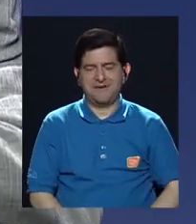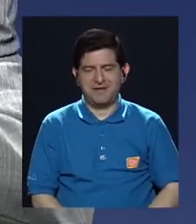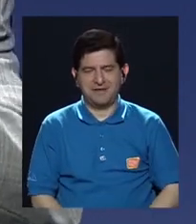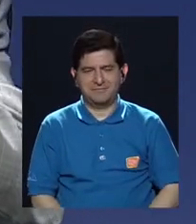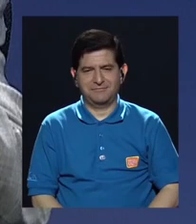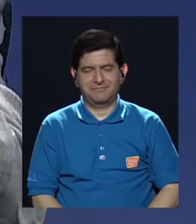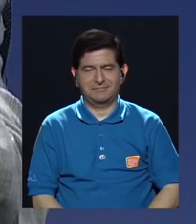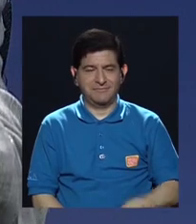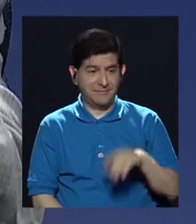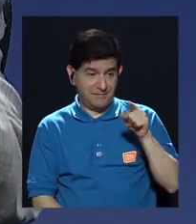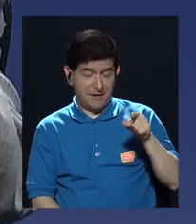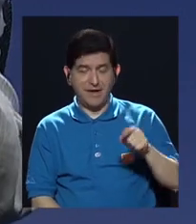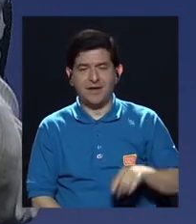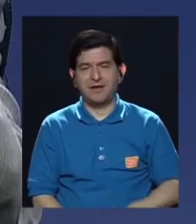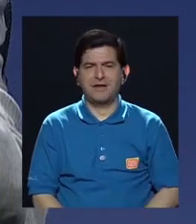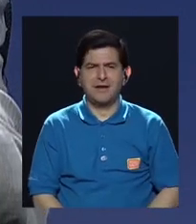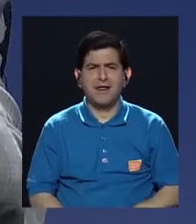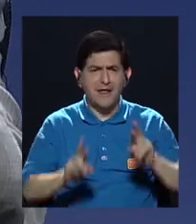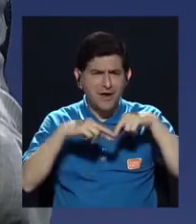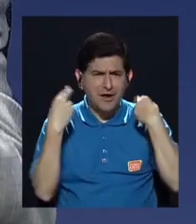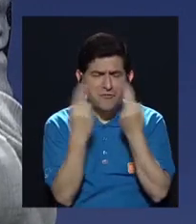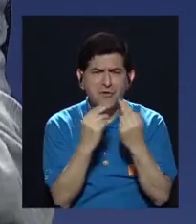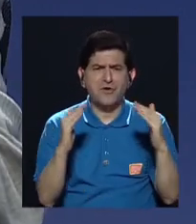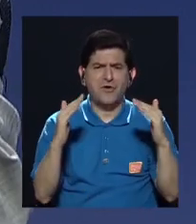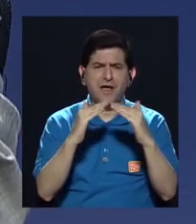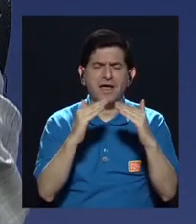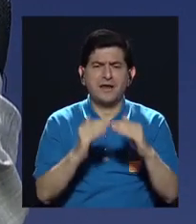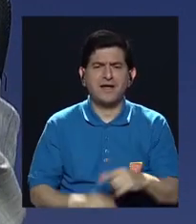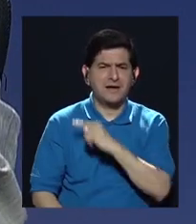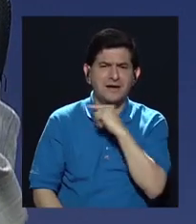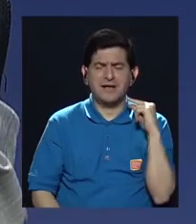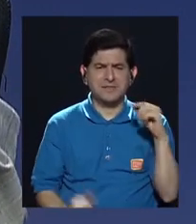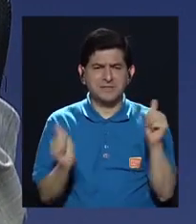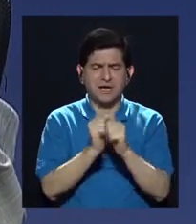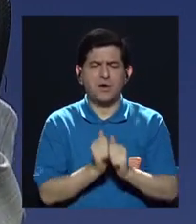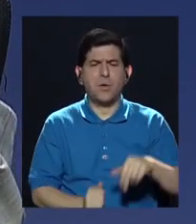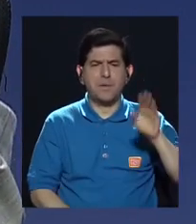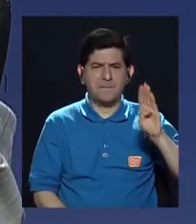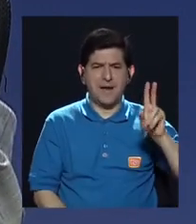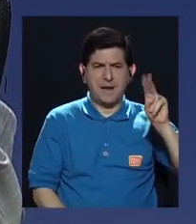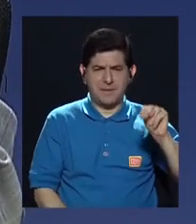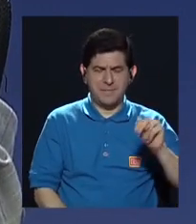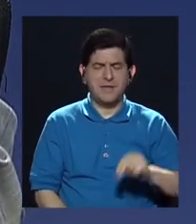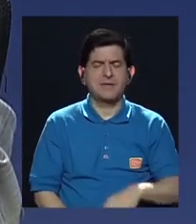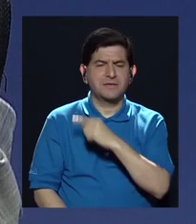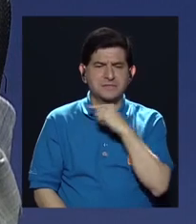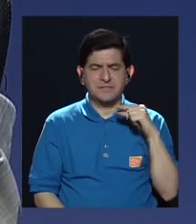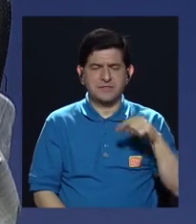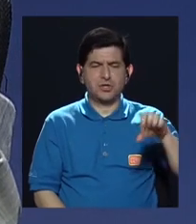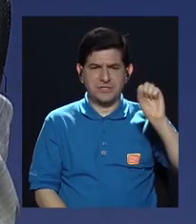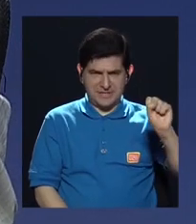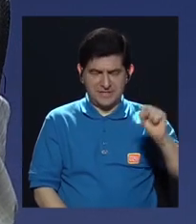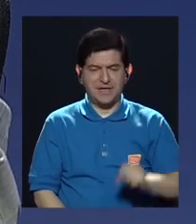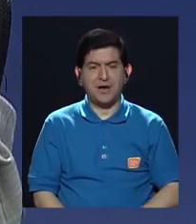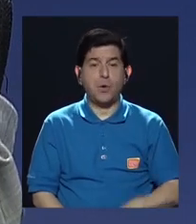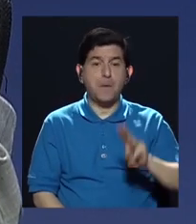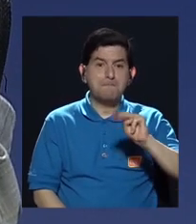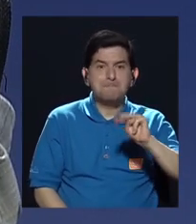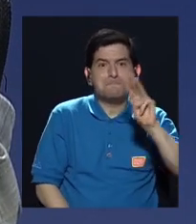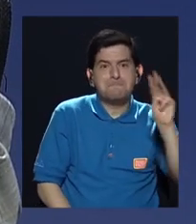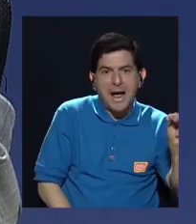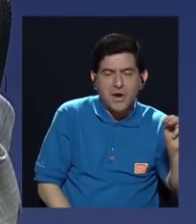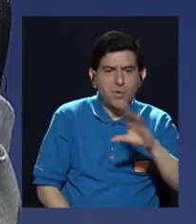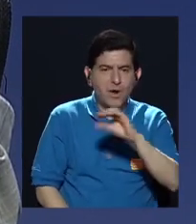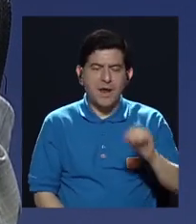Y Óscar Barahona Strever se reunía en la casa cural con el padre Benjamín, con el padre Santiago, con don Manuel